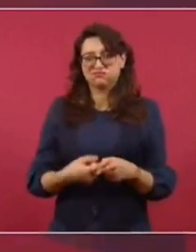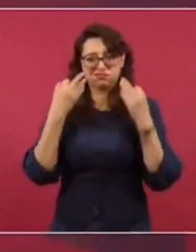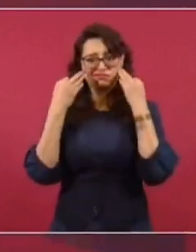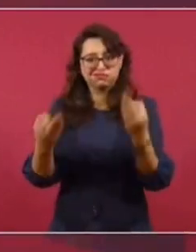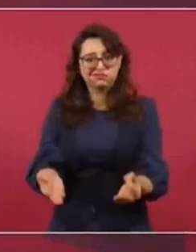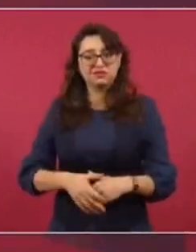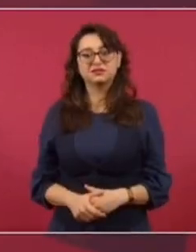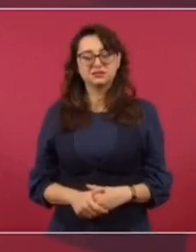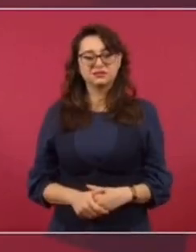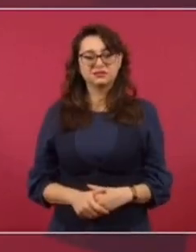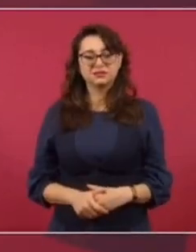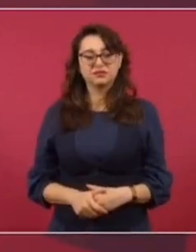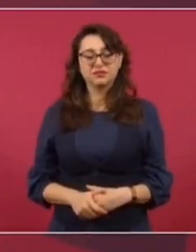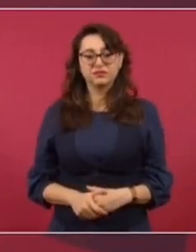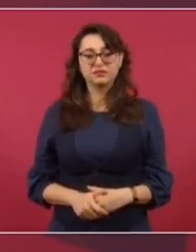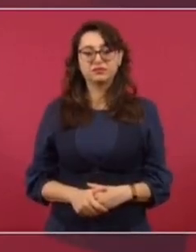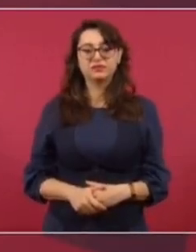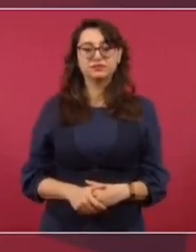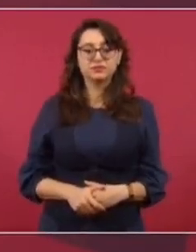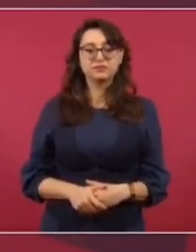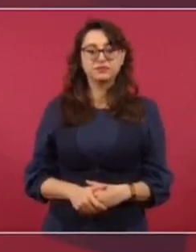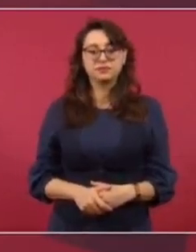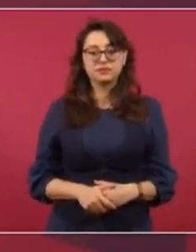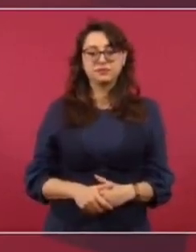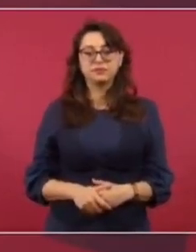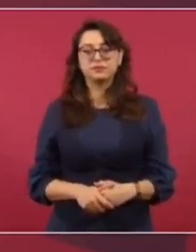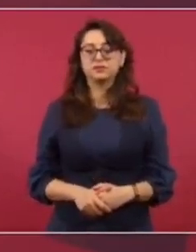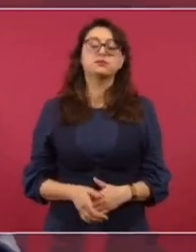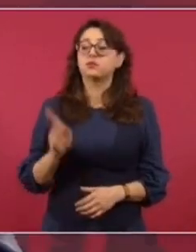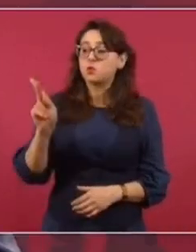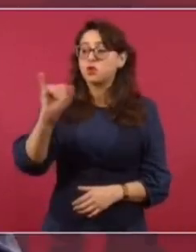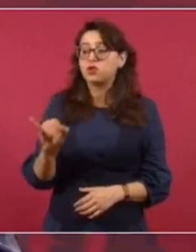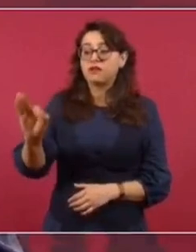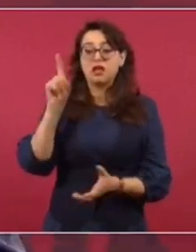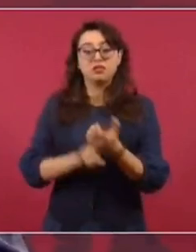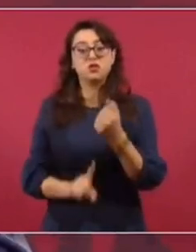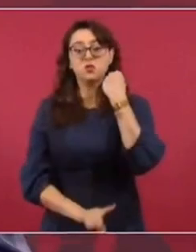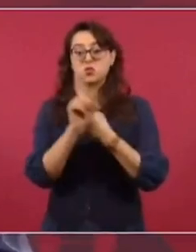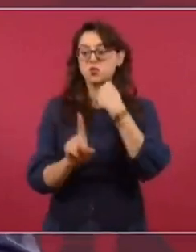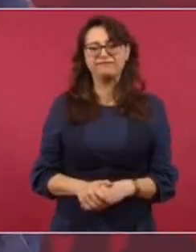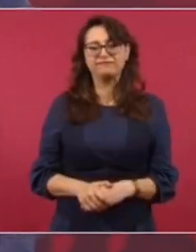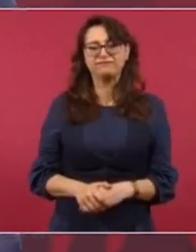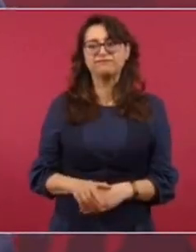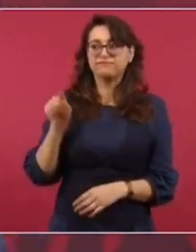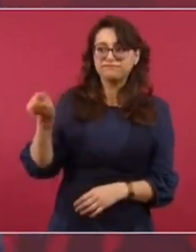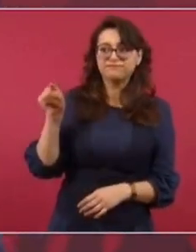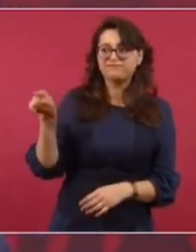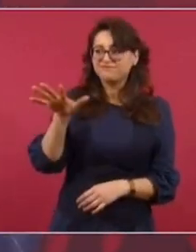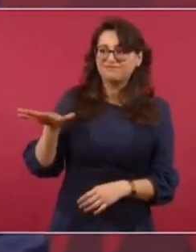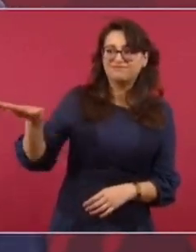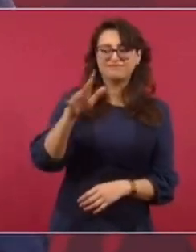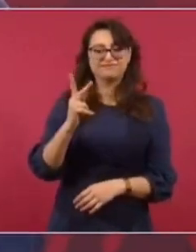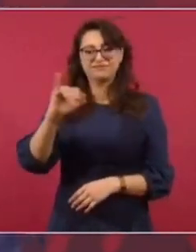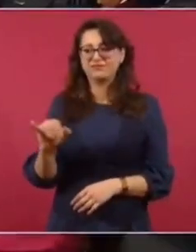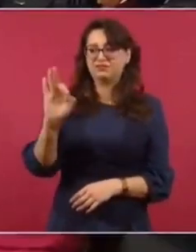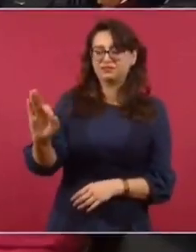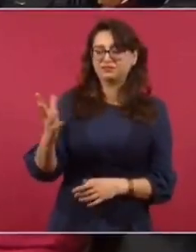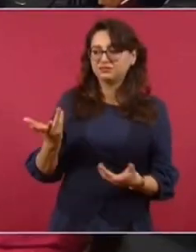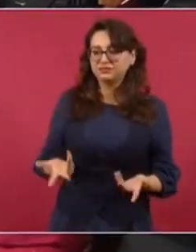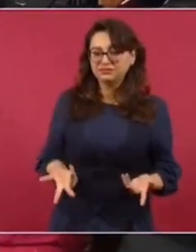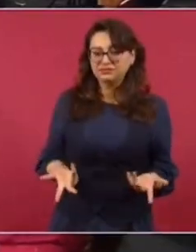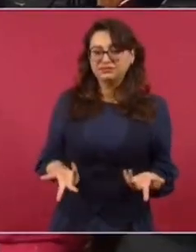Estamos hablando de que en el caso del problema en el Poder Judicial que está podrido ahí, ¿cómo se le